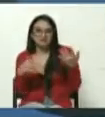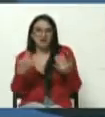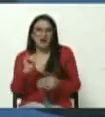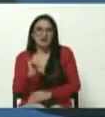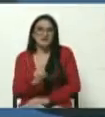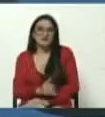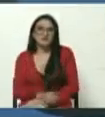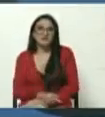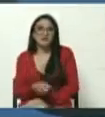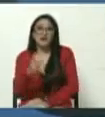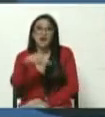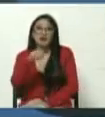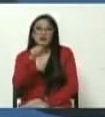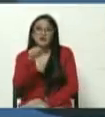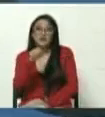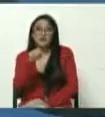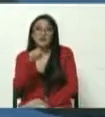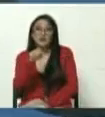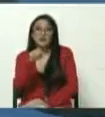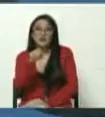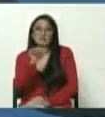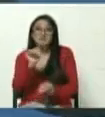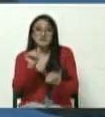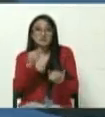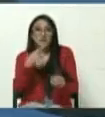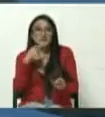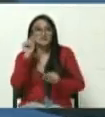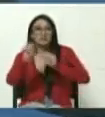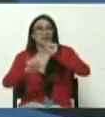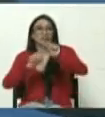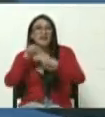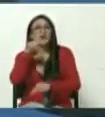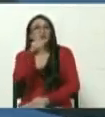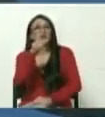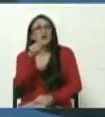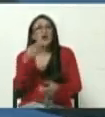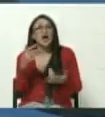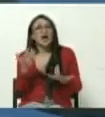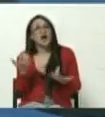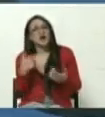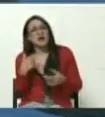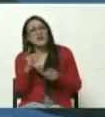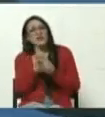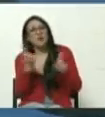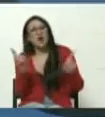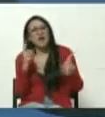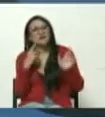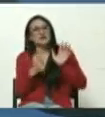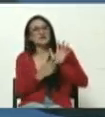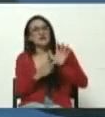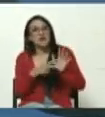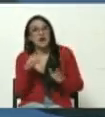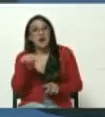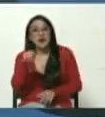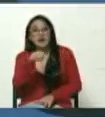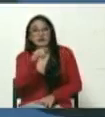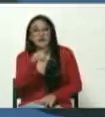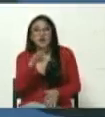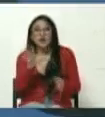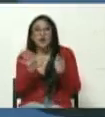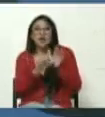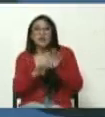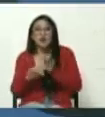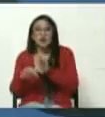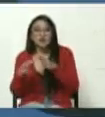Y ellos son los primeros que salen a hablar de democracia y de transparencia y son un atajo de